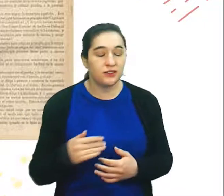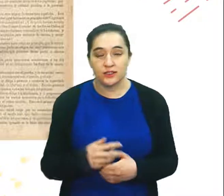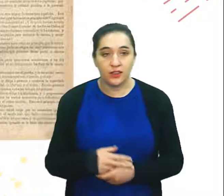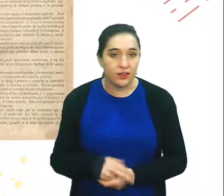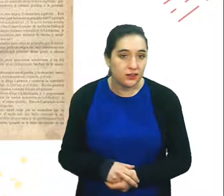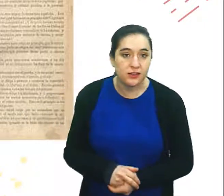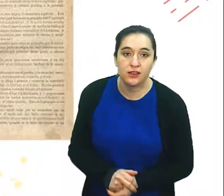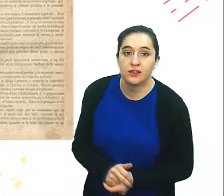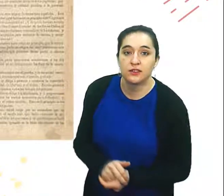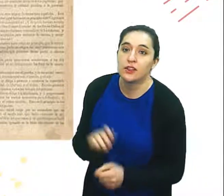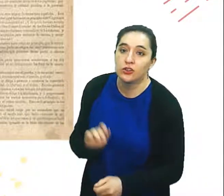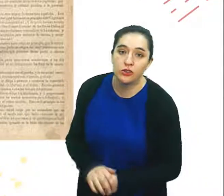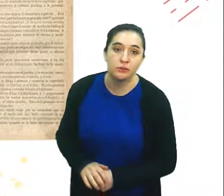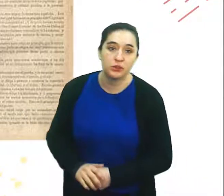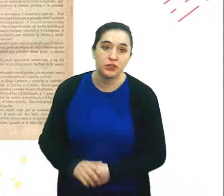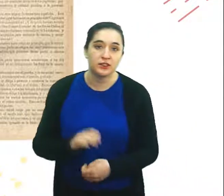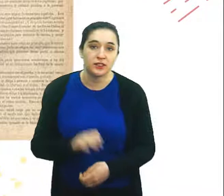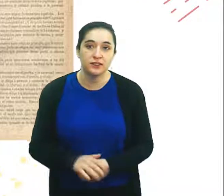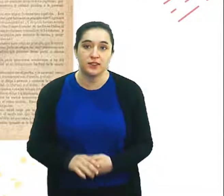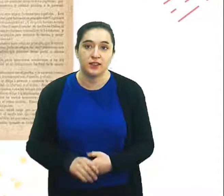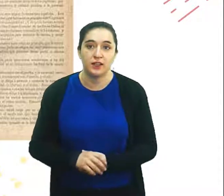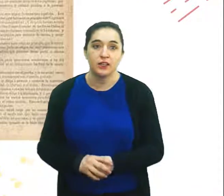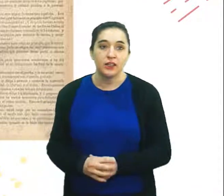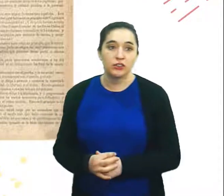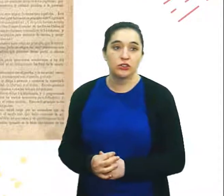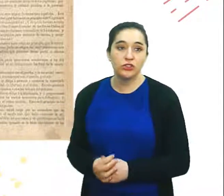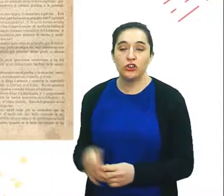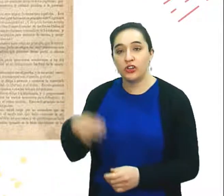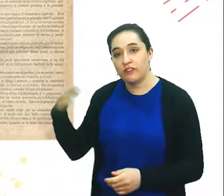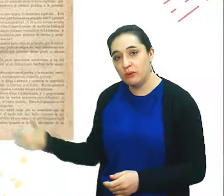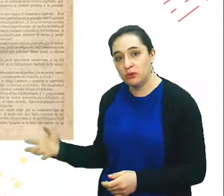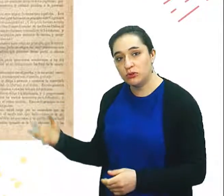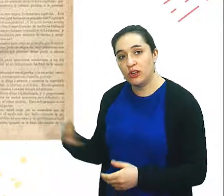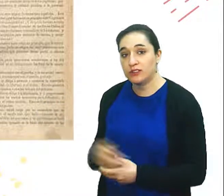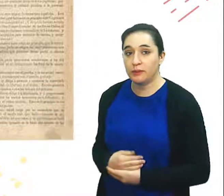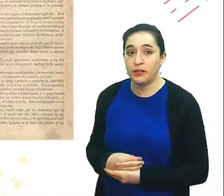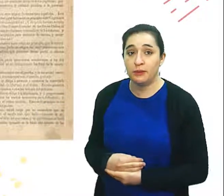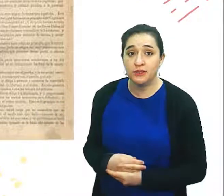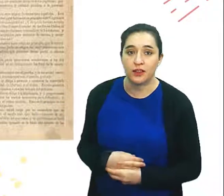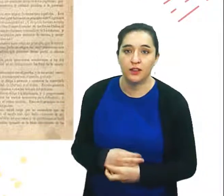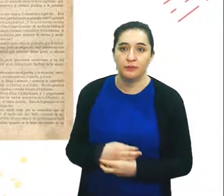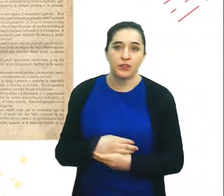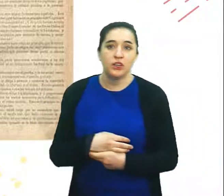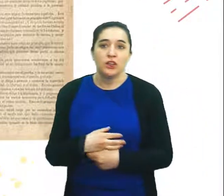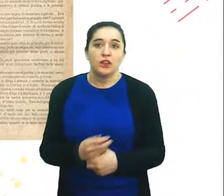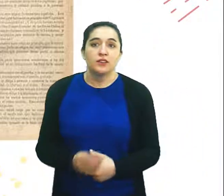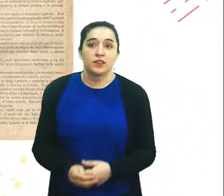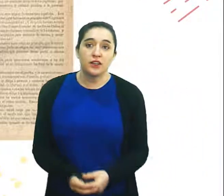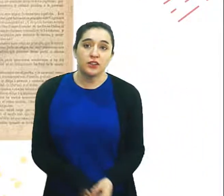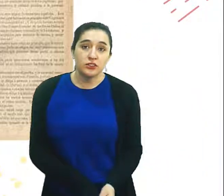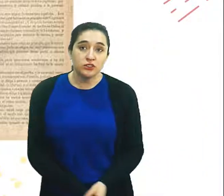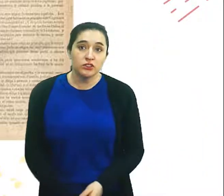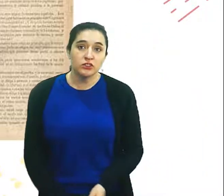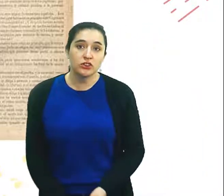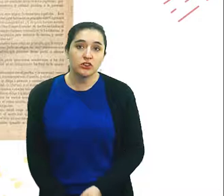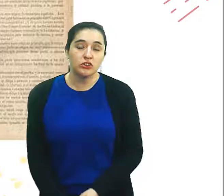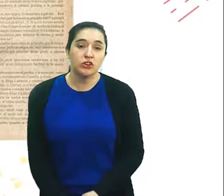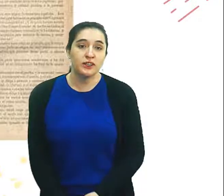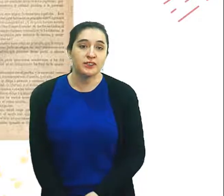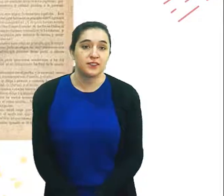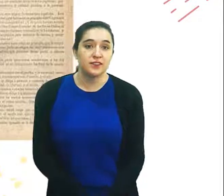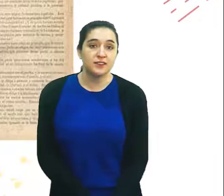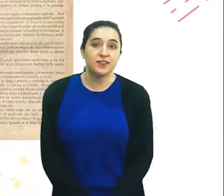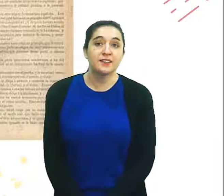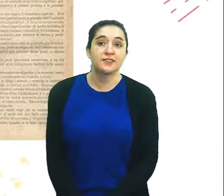en antecedentes, hitos importantes, etc. Entonces, lo que vimos la semana pasada se relacionó con